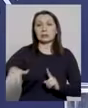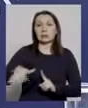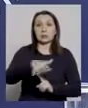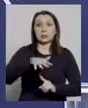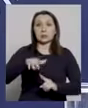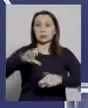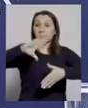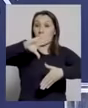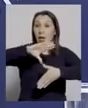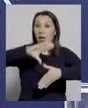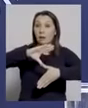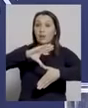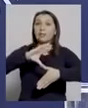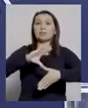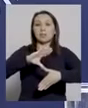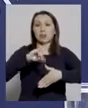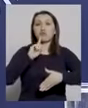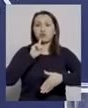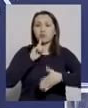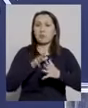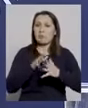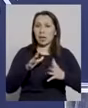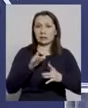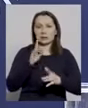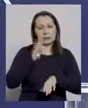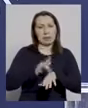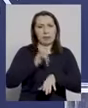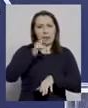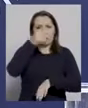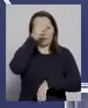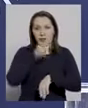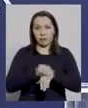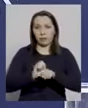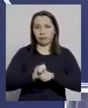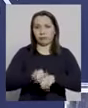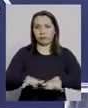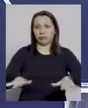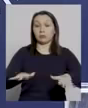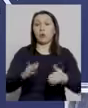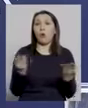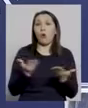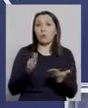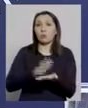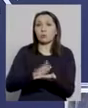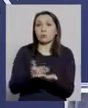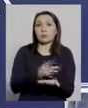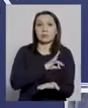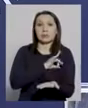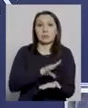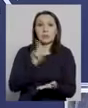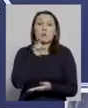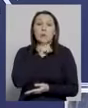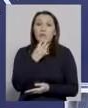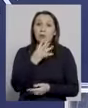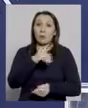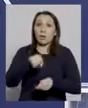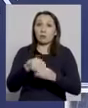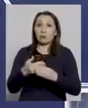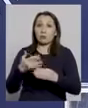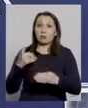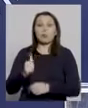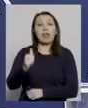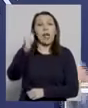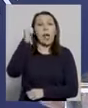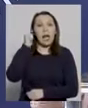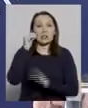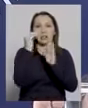de las Américas el continente más crítico. ¿Cuál es la situación de nuestro país en las últimas 24 horas? En el día de